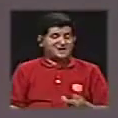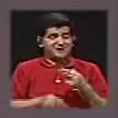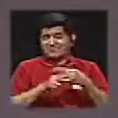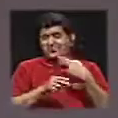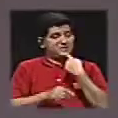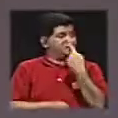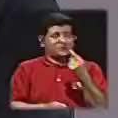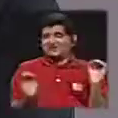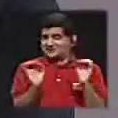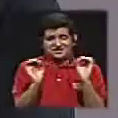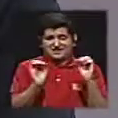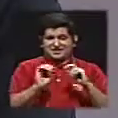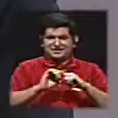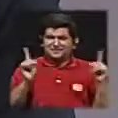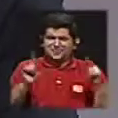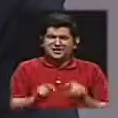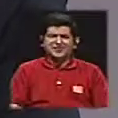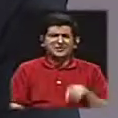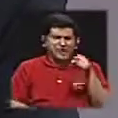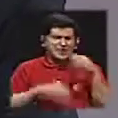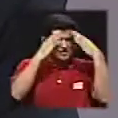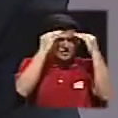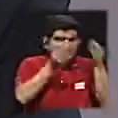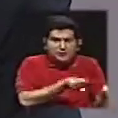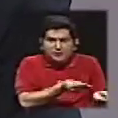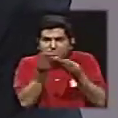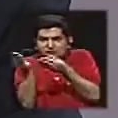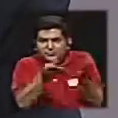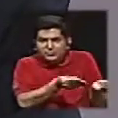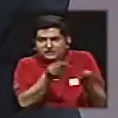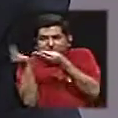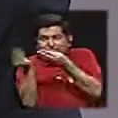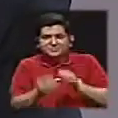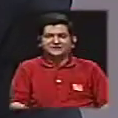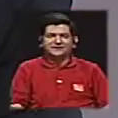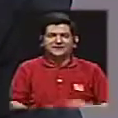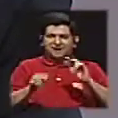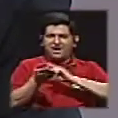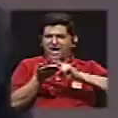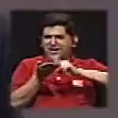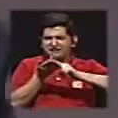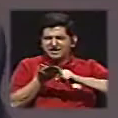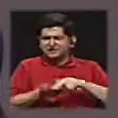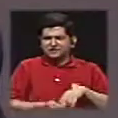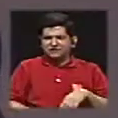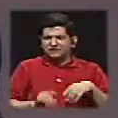nombres, uh-huh. De estar pasando la información al Partido de Liberación Nacional?